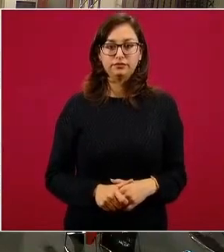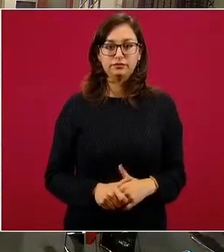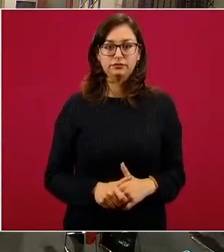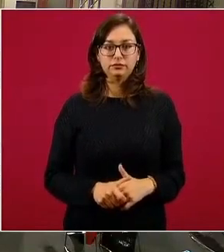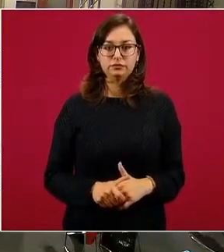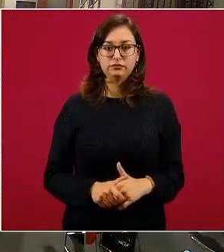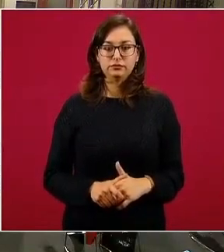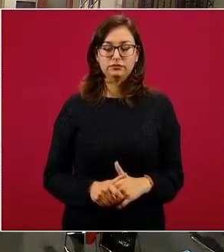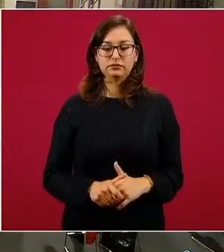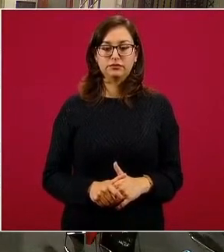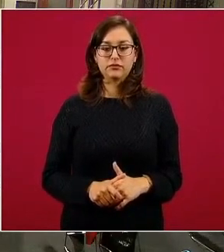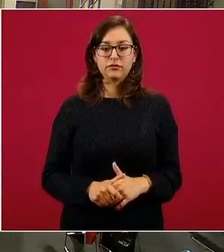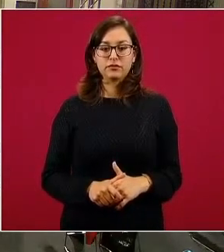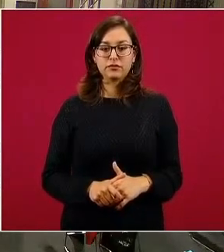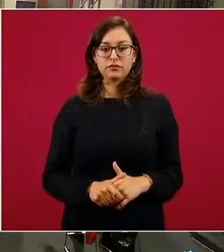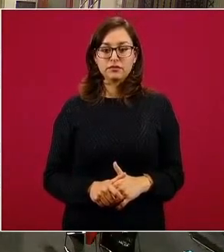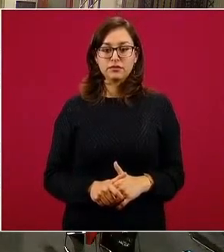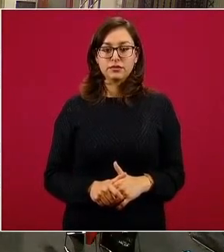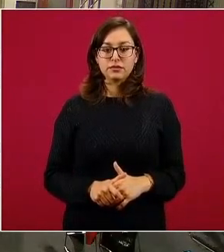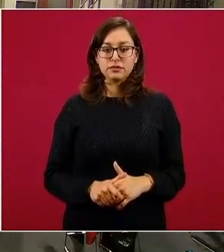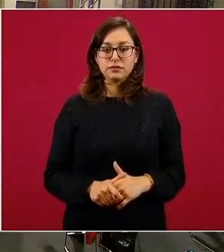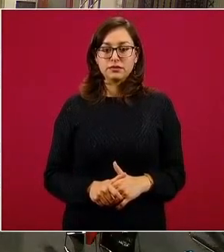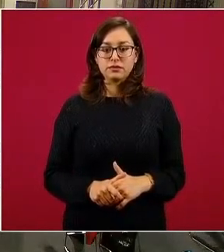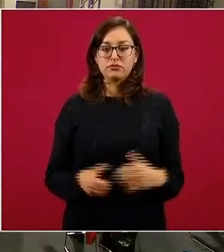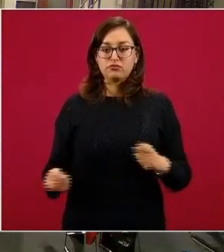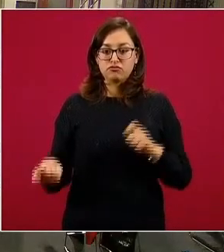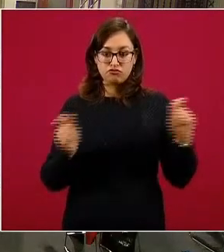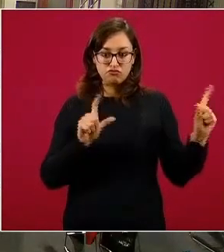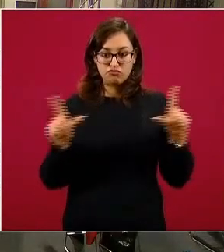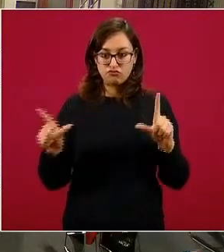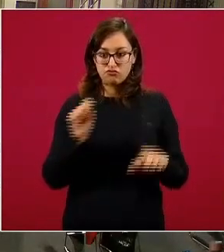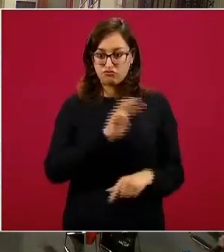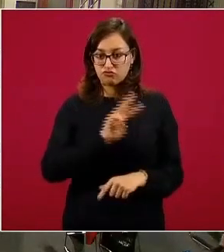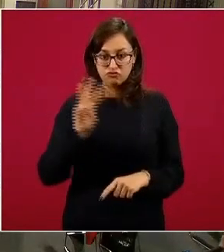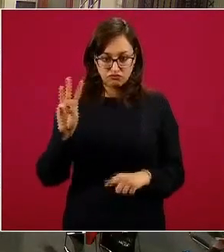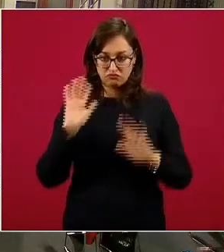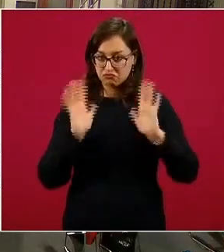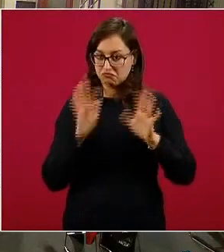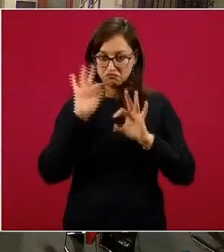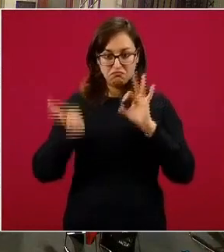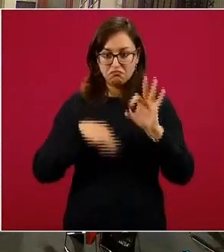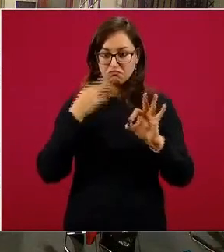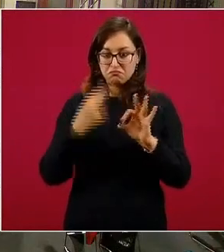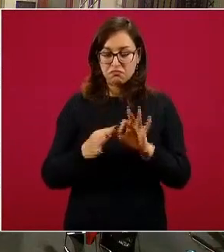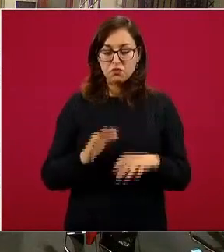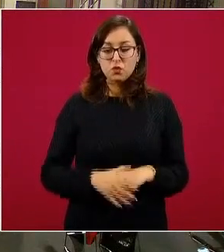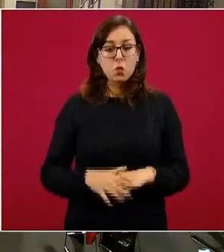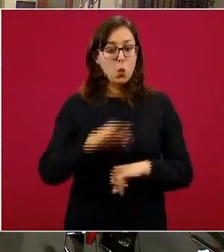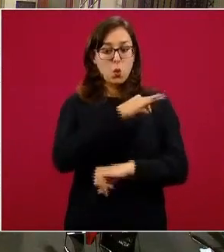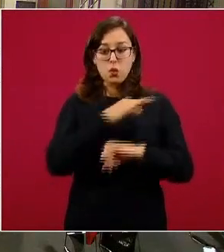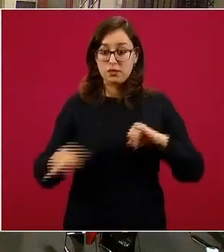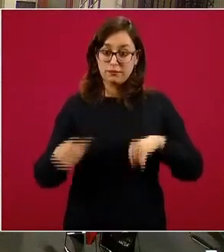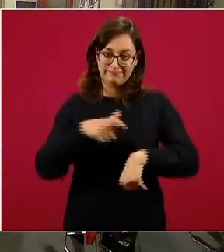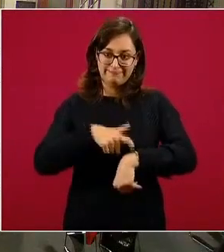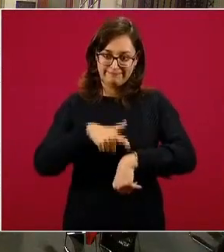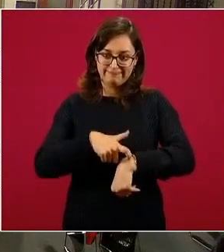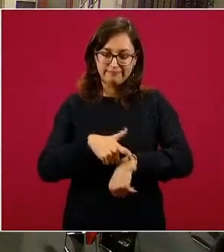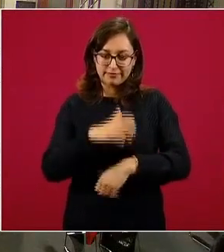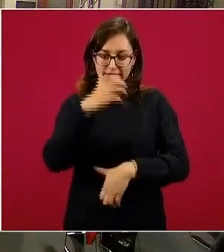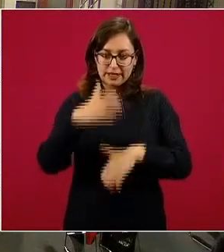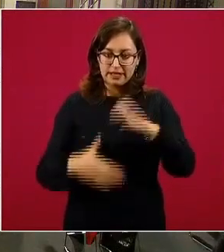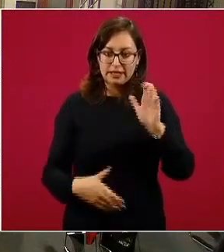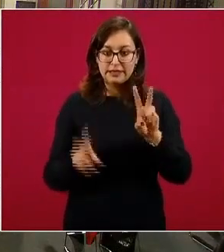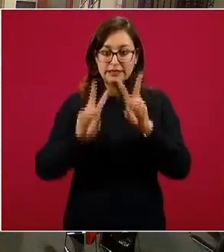Gracias, doctora Alomía. En la presentación que se pone en el sitio coronavirus ya está la corrección hecha. Termino con esto, por el tiempo, con esto